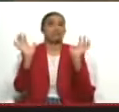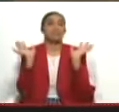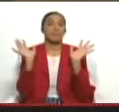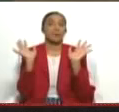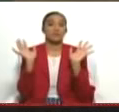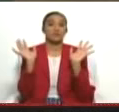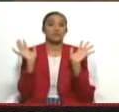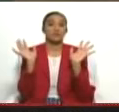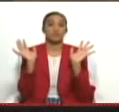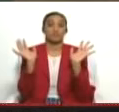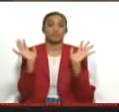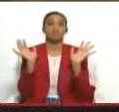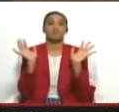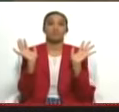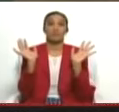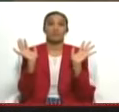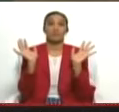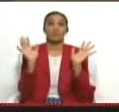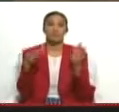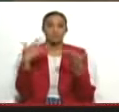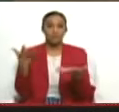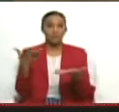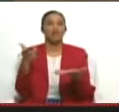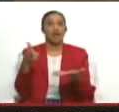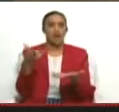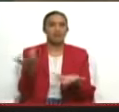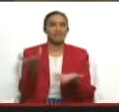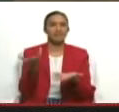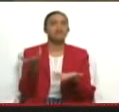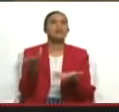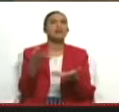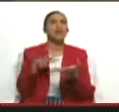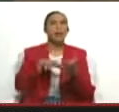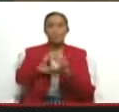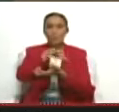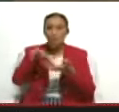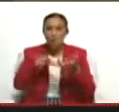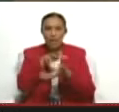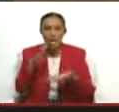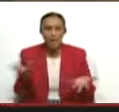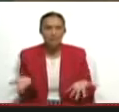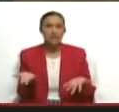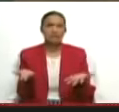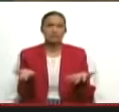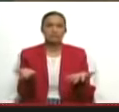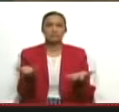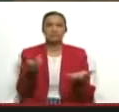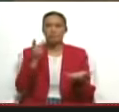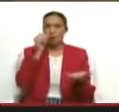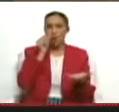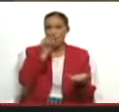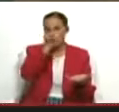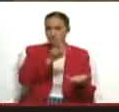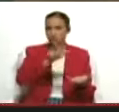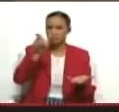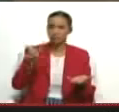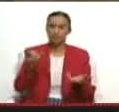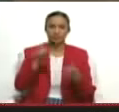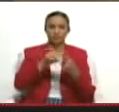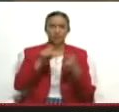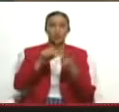las revelaciones de lo que se le Consigue a Angelo Heredia y al oficial César